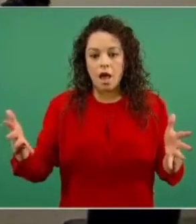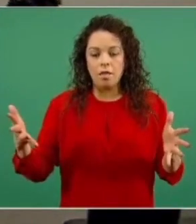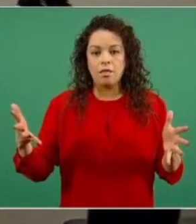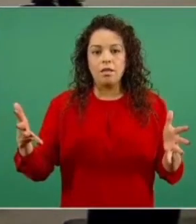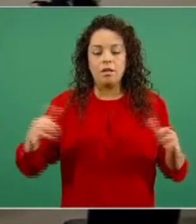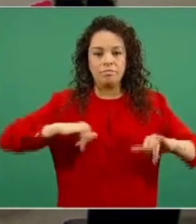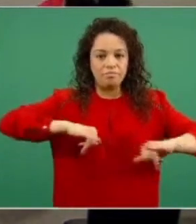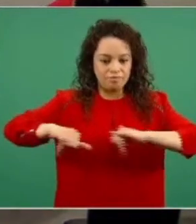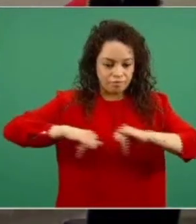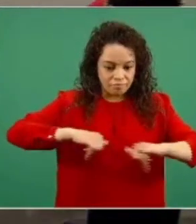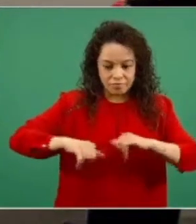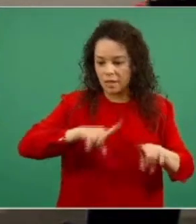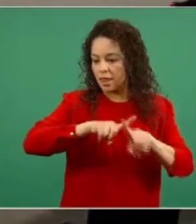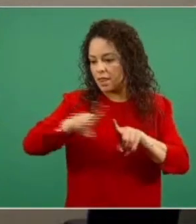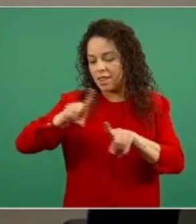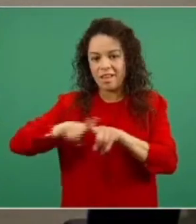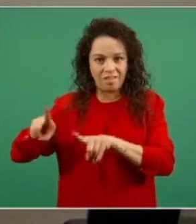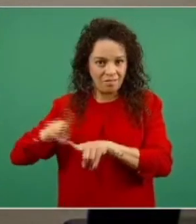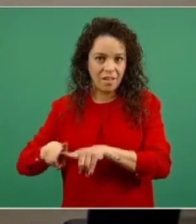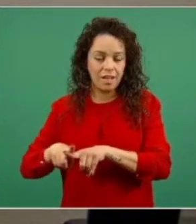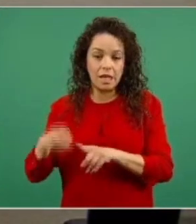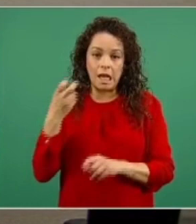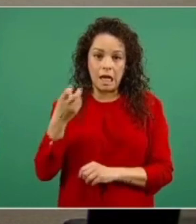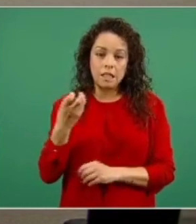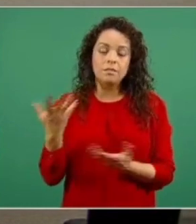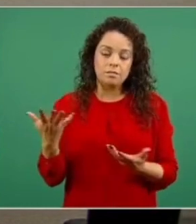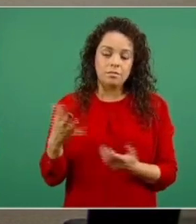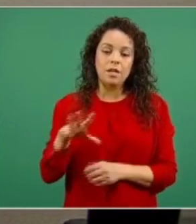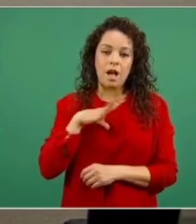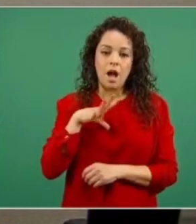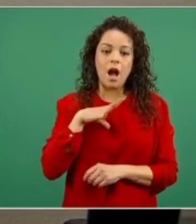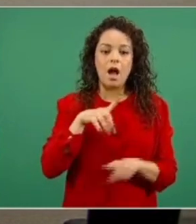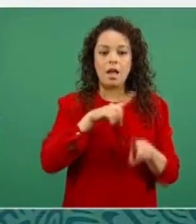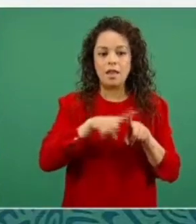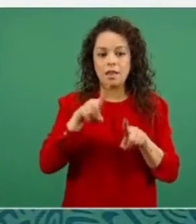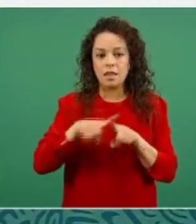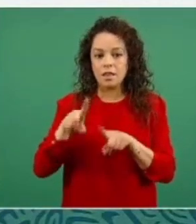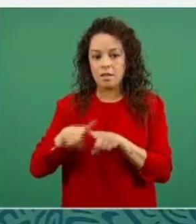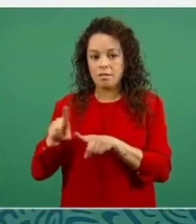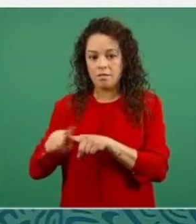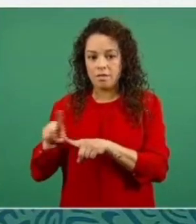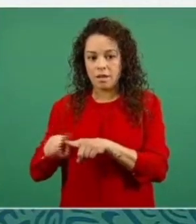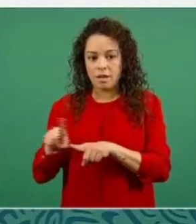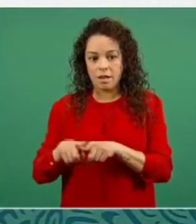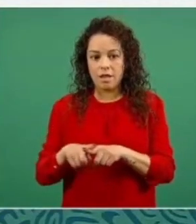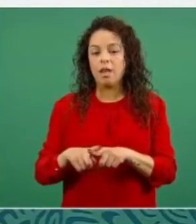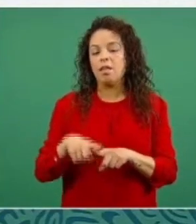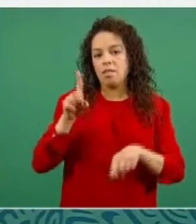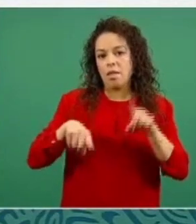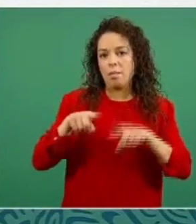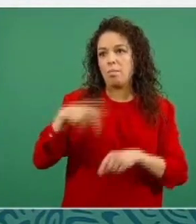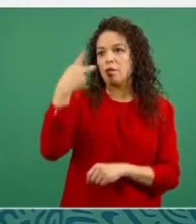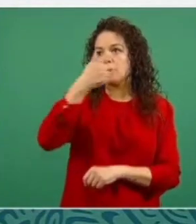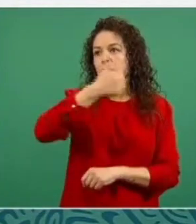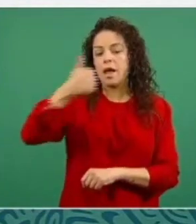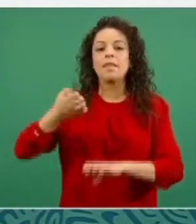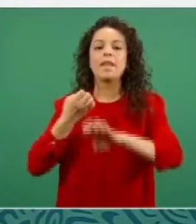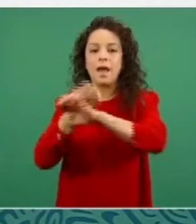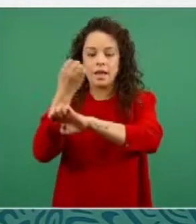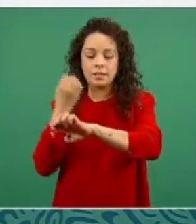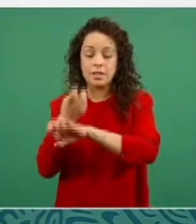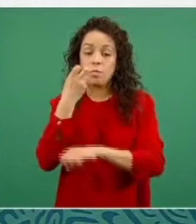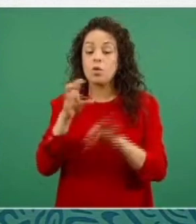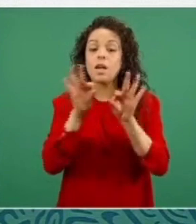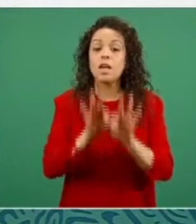distribución geográfica diferente, puede ser que también tengan heterogeneidad al interior del Estado. Por eso también la importancia